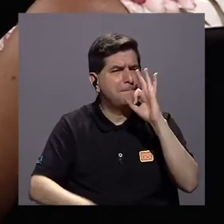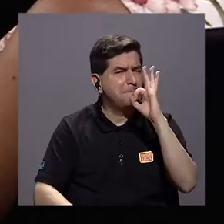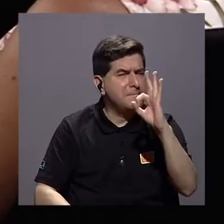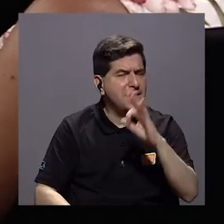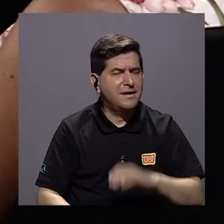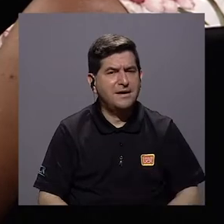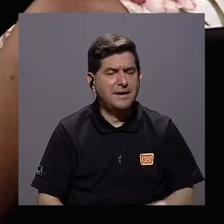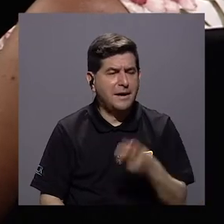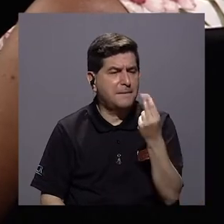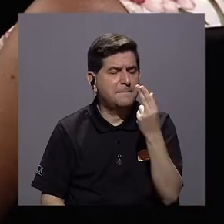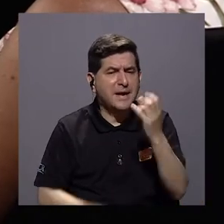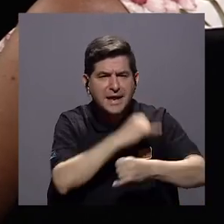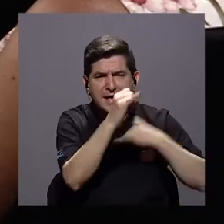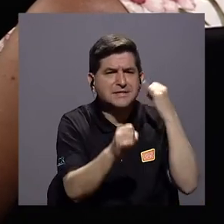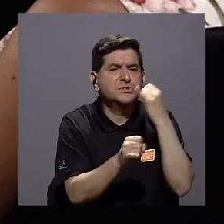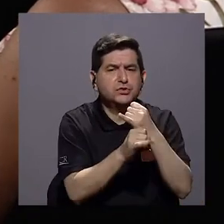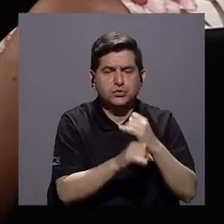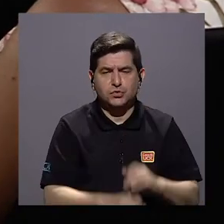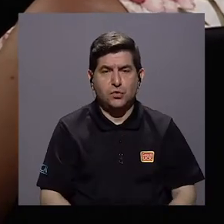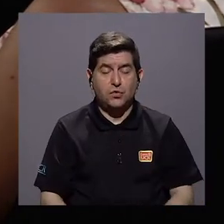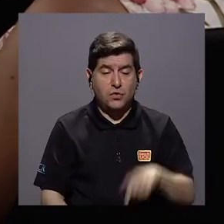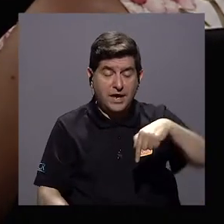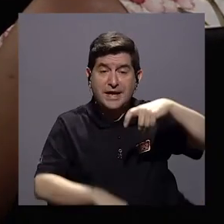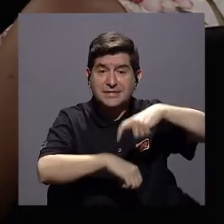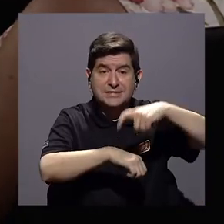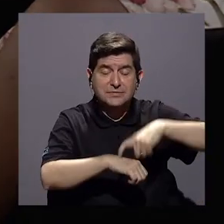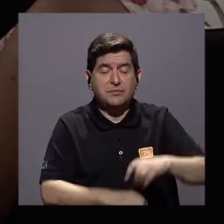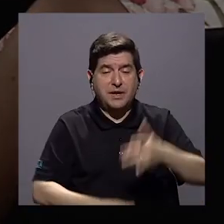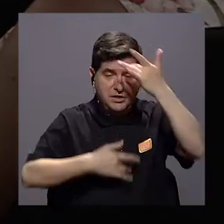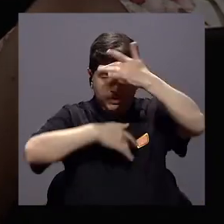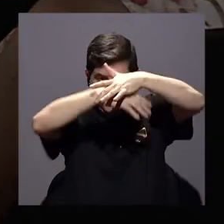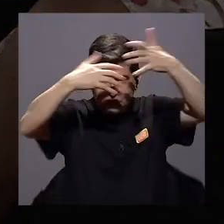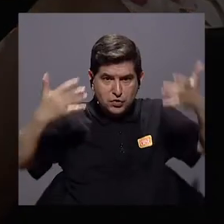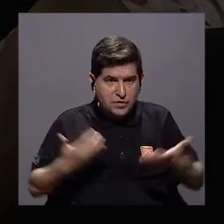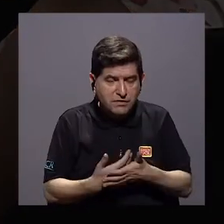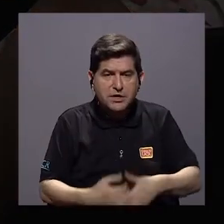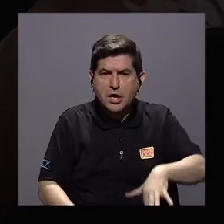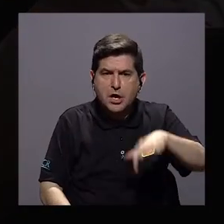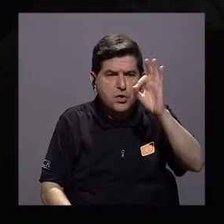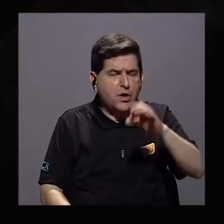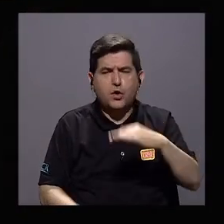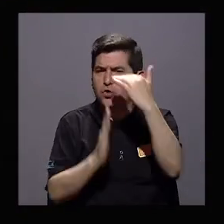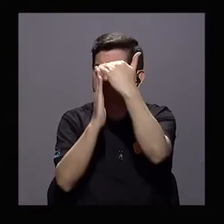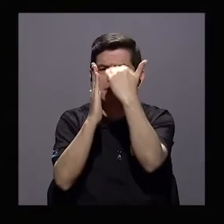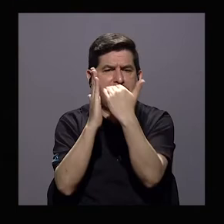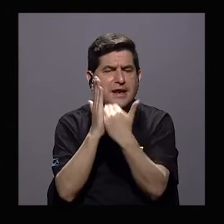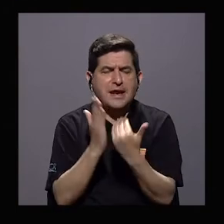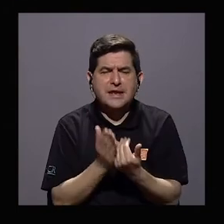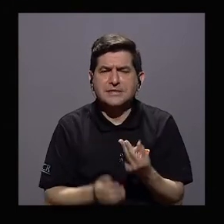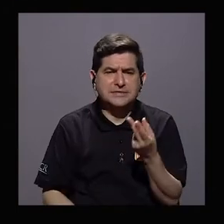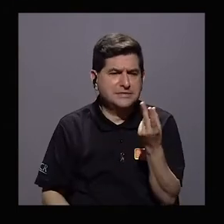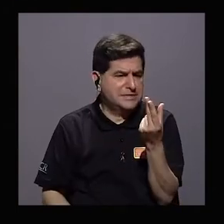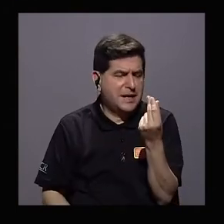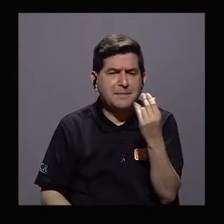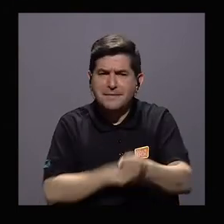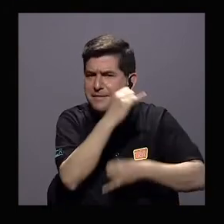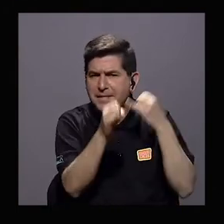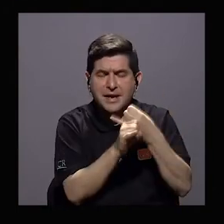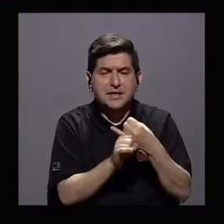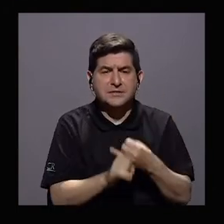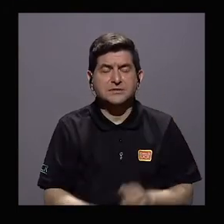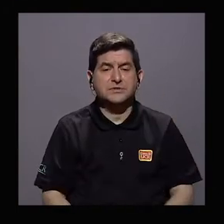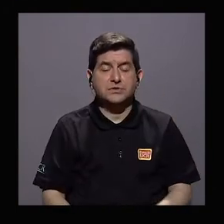explicar muy bien el precio a nivel internacional, porque en este momento en pandemia no se encuentra uno una lista de precios internacional que